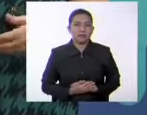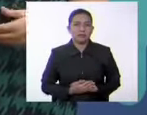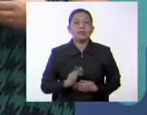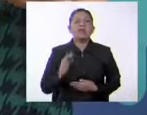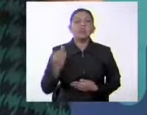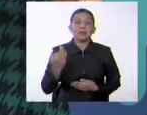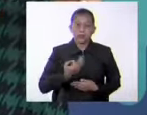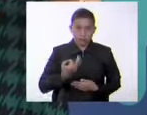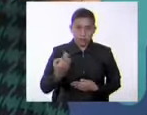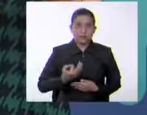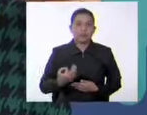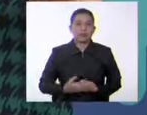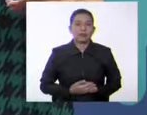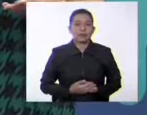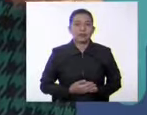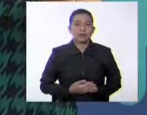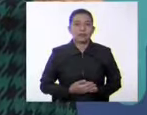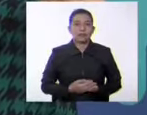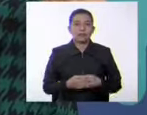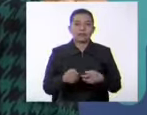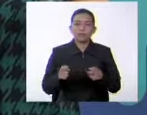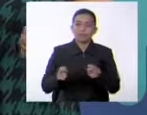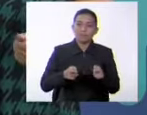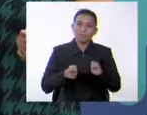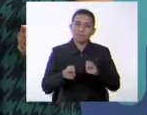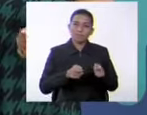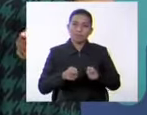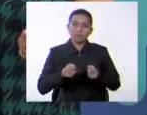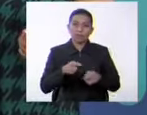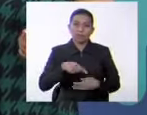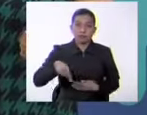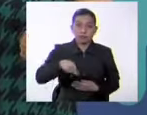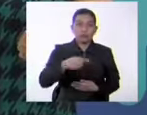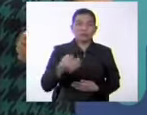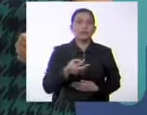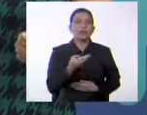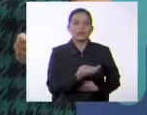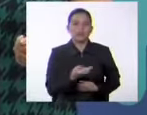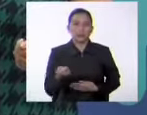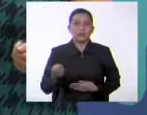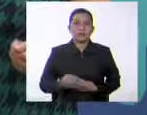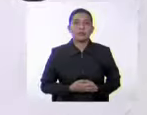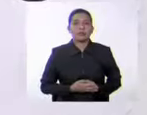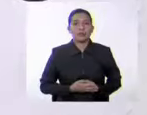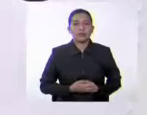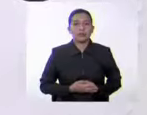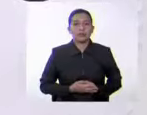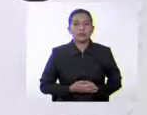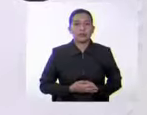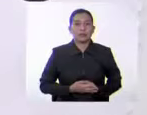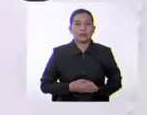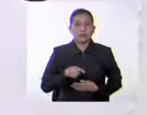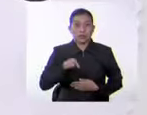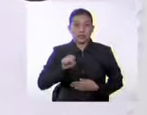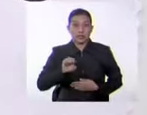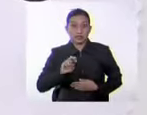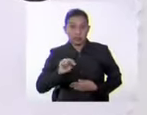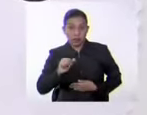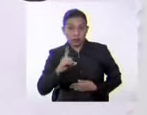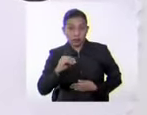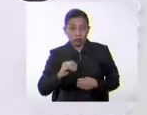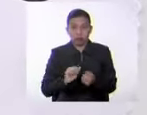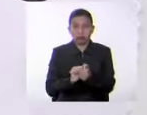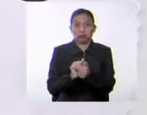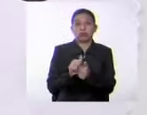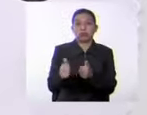necesita administrar eso y eso necesita recursos. Entonces, el Senado no prosperó en el caso